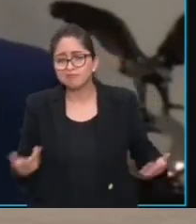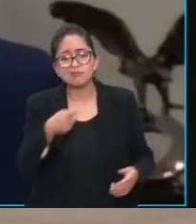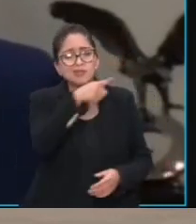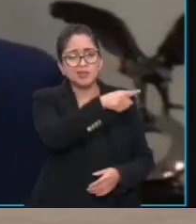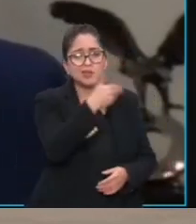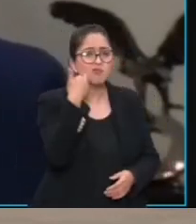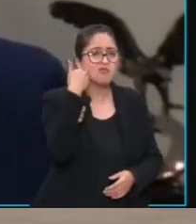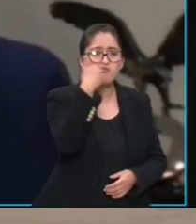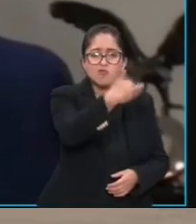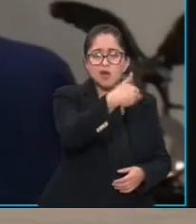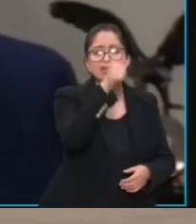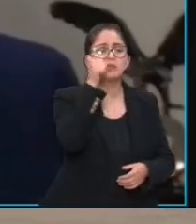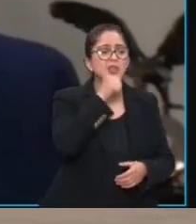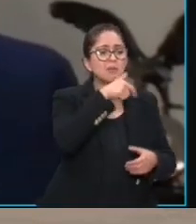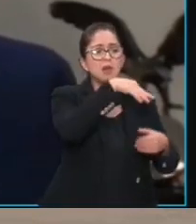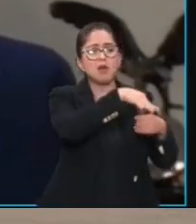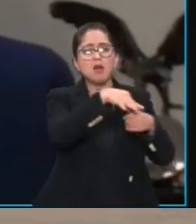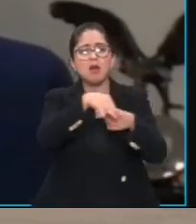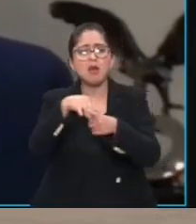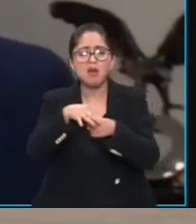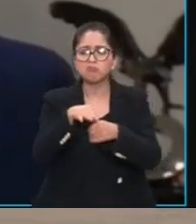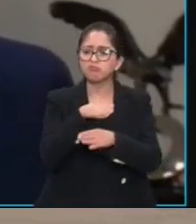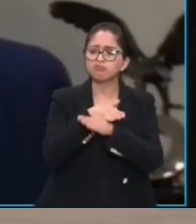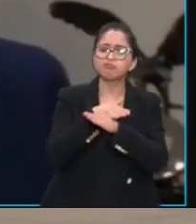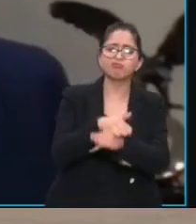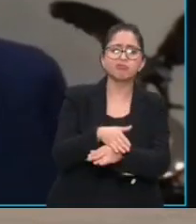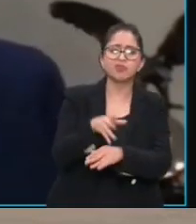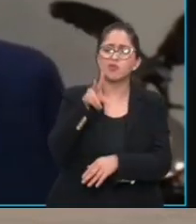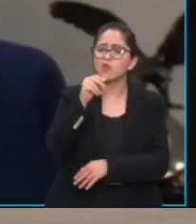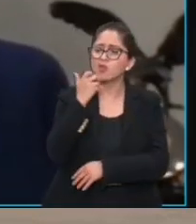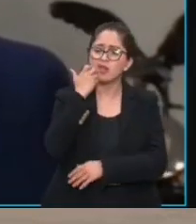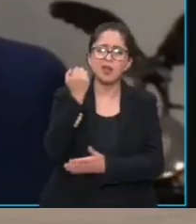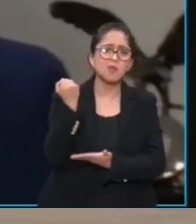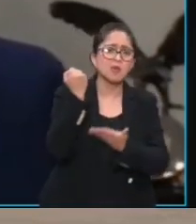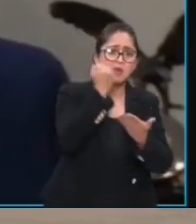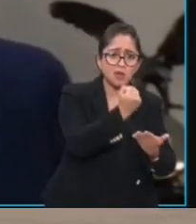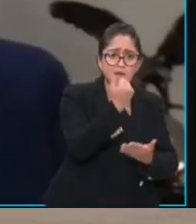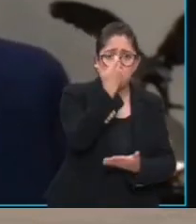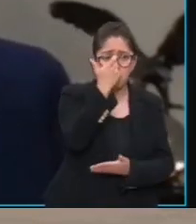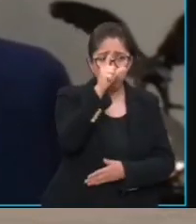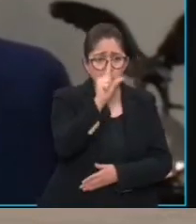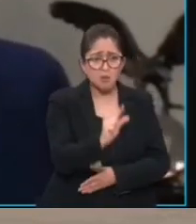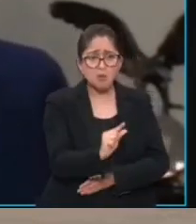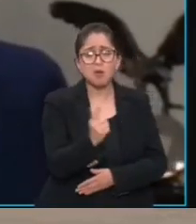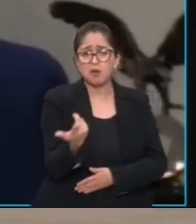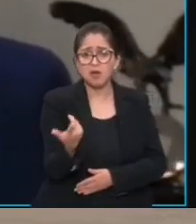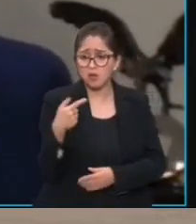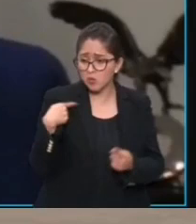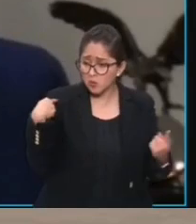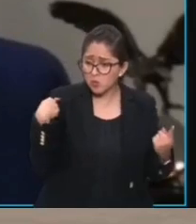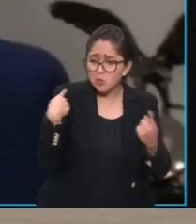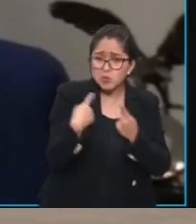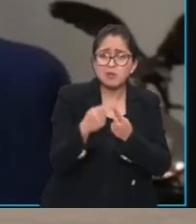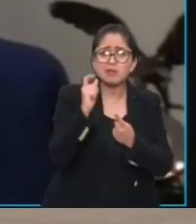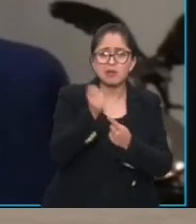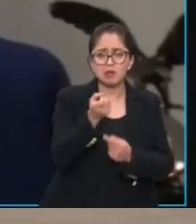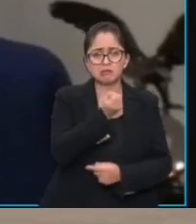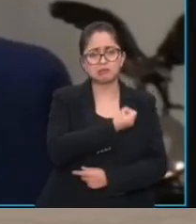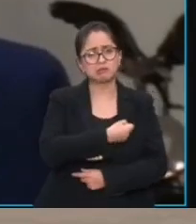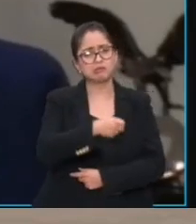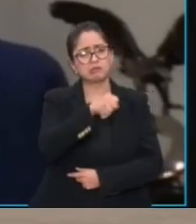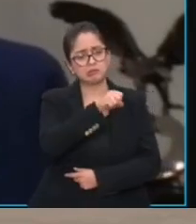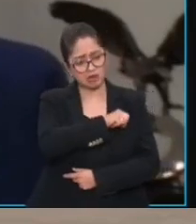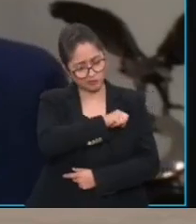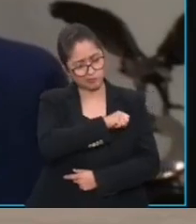se puede constatar, han votado en contra los presupuestos, han disminuido el presupuesto, y además en las últimas fechas, que la salud también es un